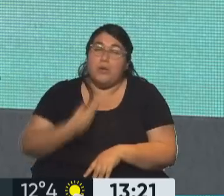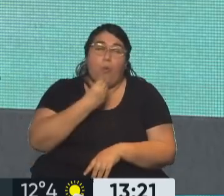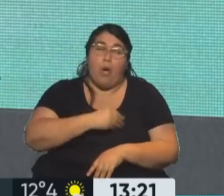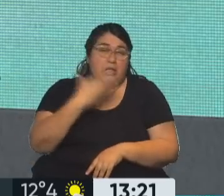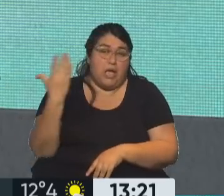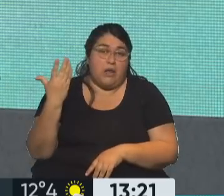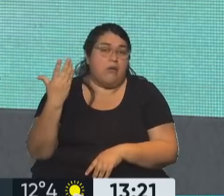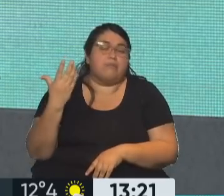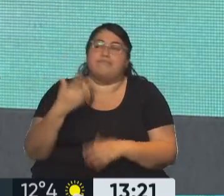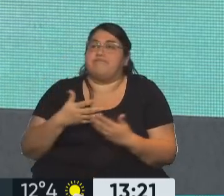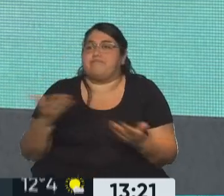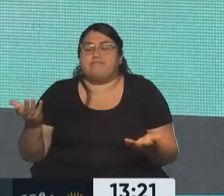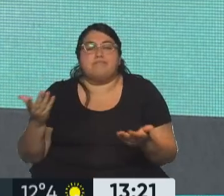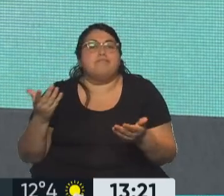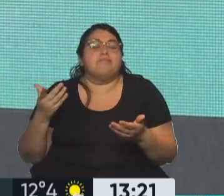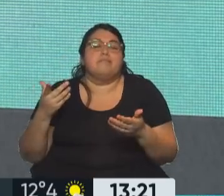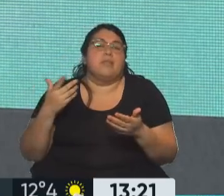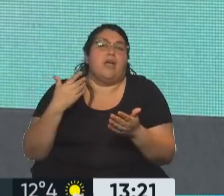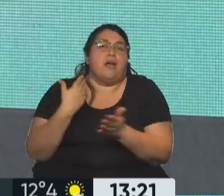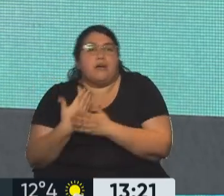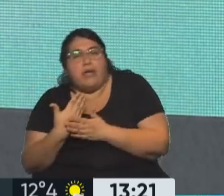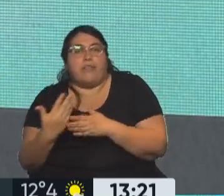el de un republicano o el de un demócrata,